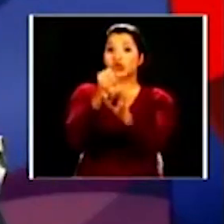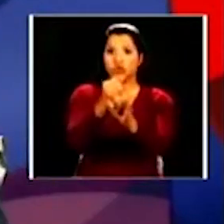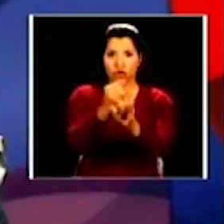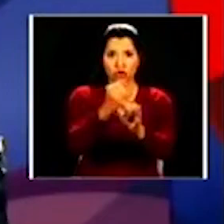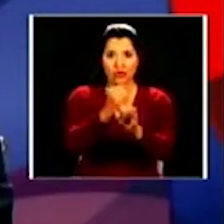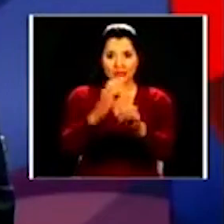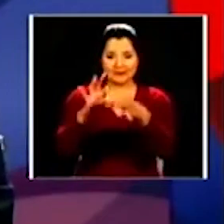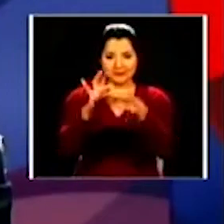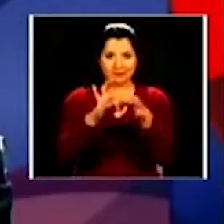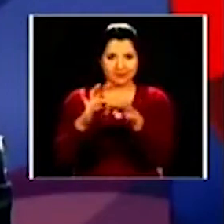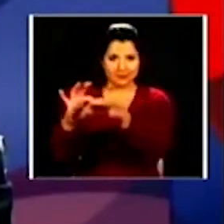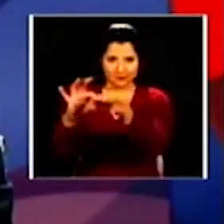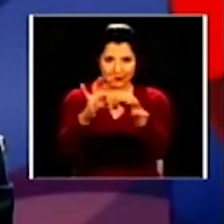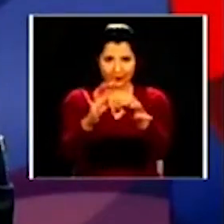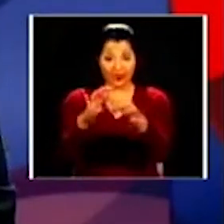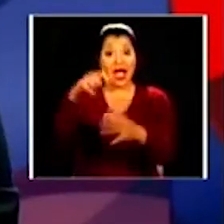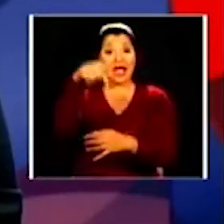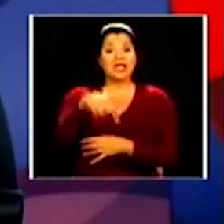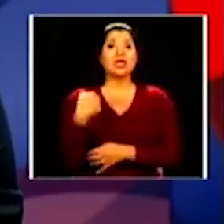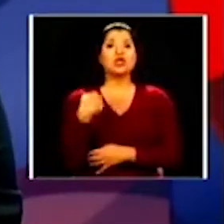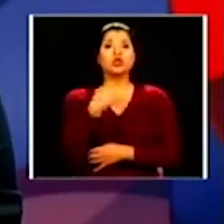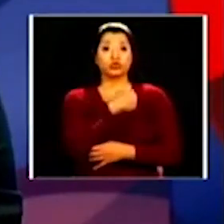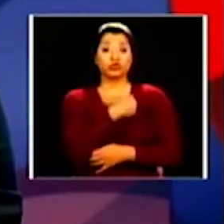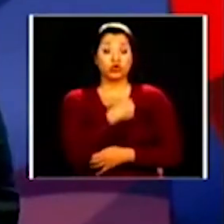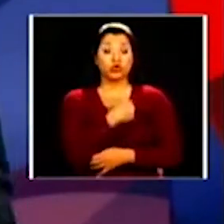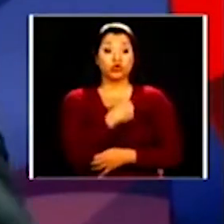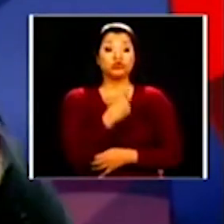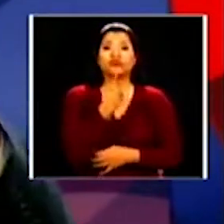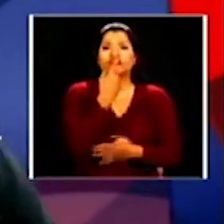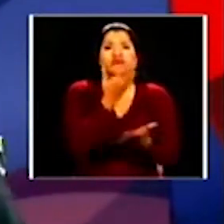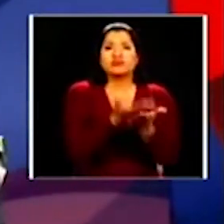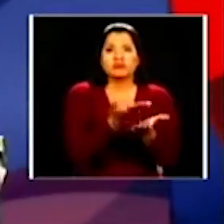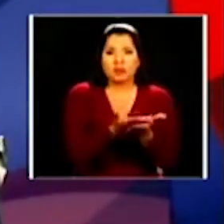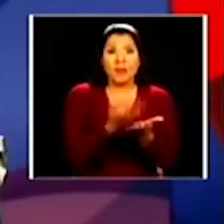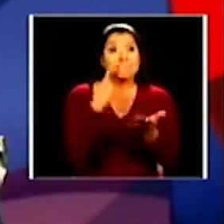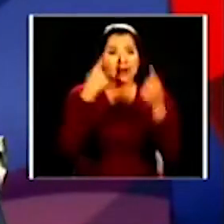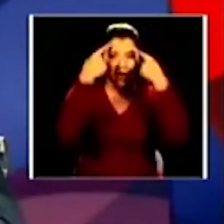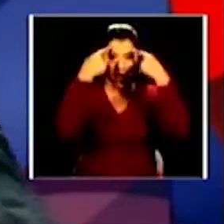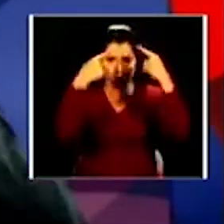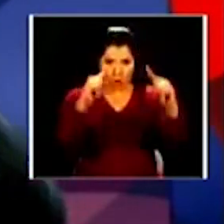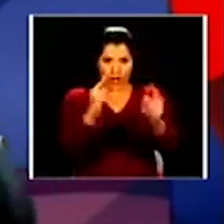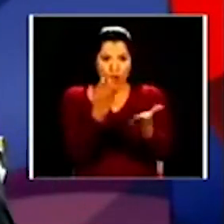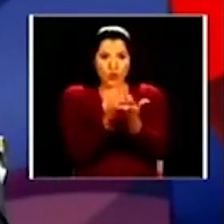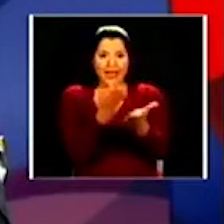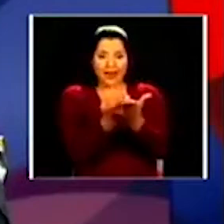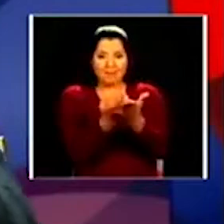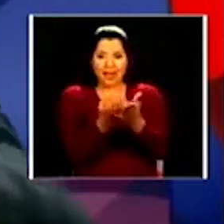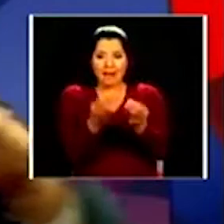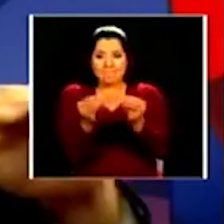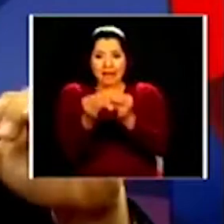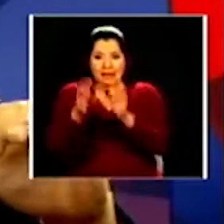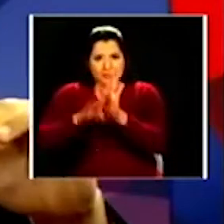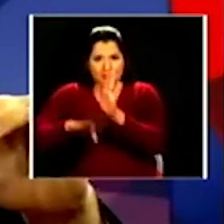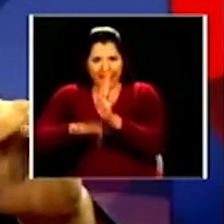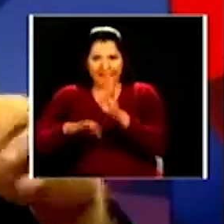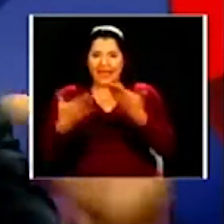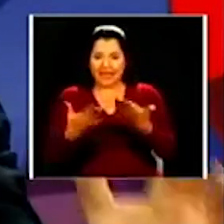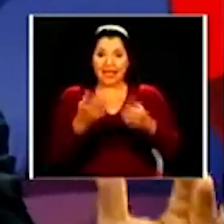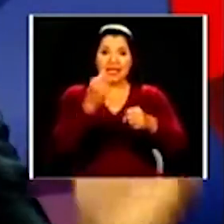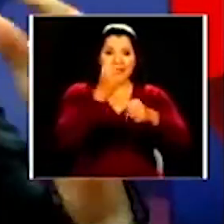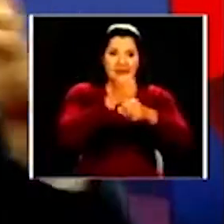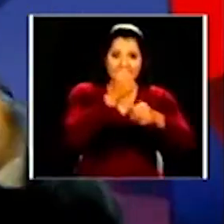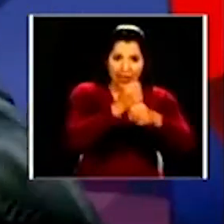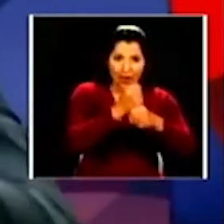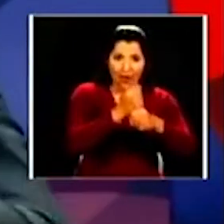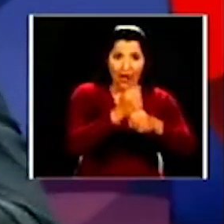social. Aquí lo que planteamos es, para hacer economías de escala, trabajar en el territorio con un mando unido, con información compartida, en que